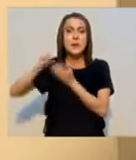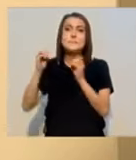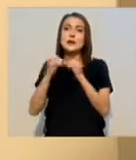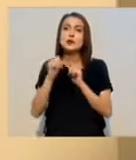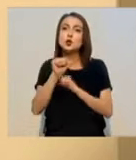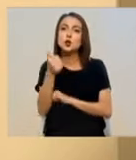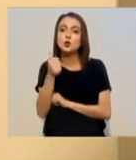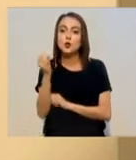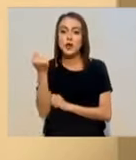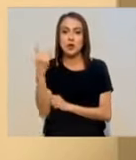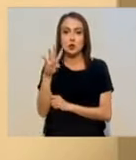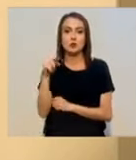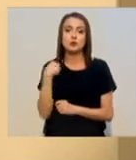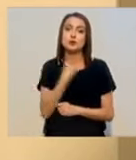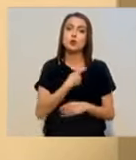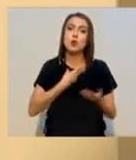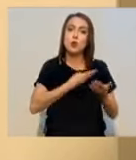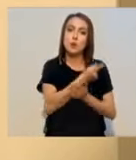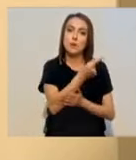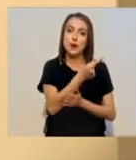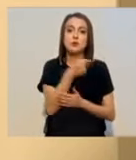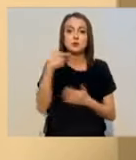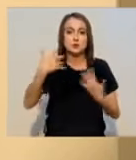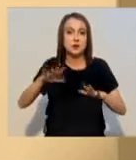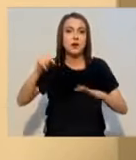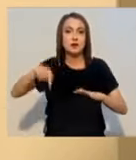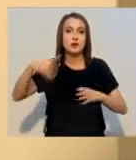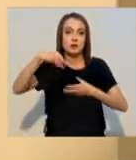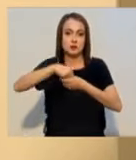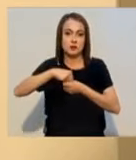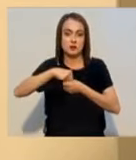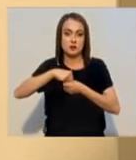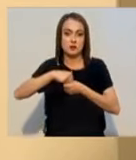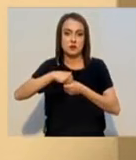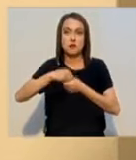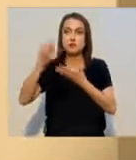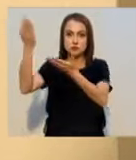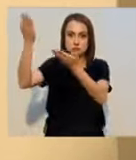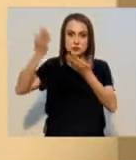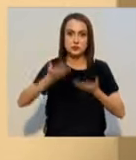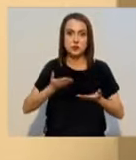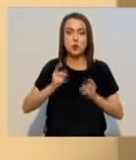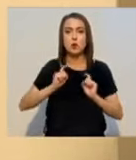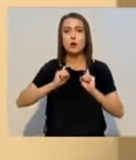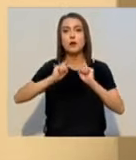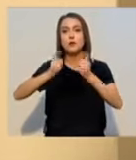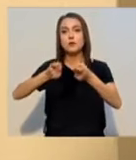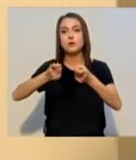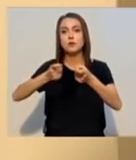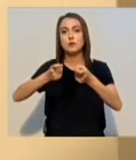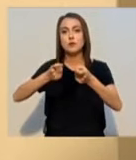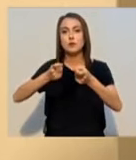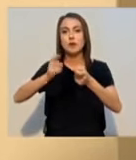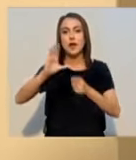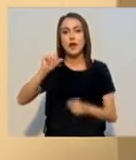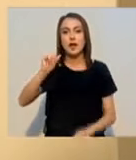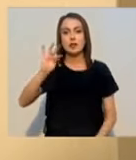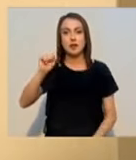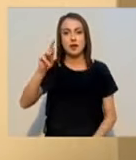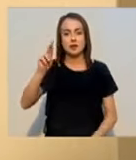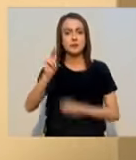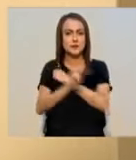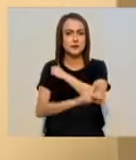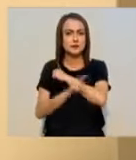más otros 14 que compramos que estaban en el país, traídos por el proveedor, y una donación de Qatar. Estamos